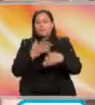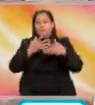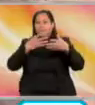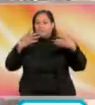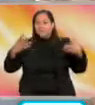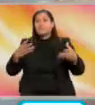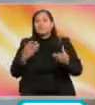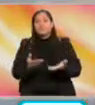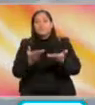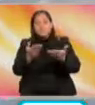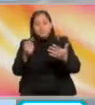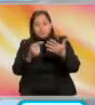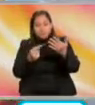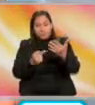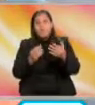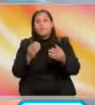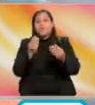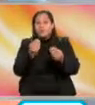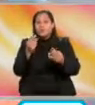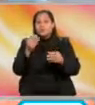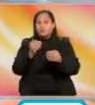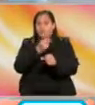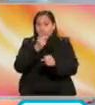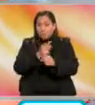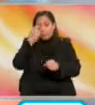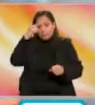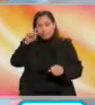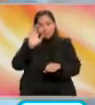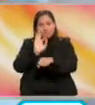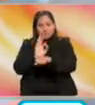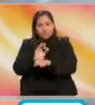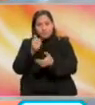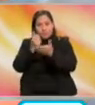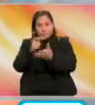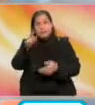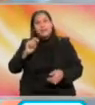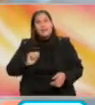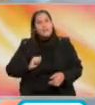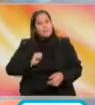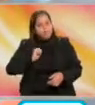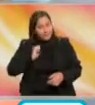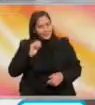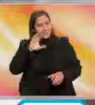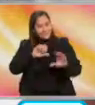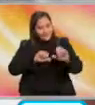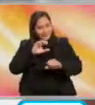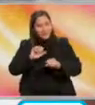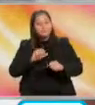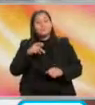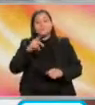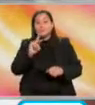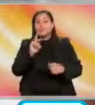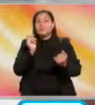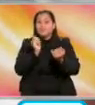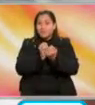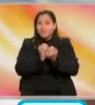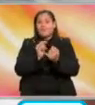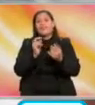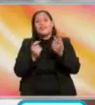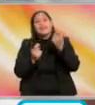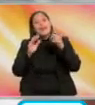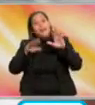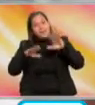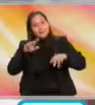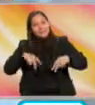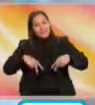Ajá. ofrece muchas oportunidades para él y él las tiene que aprovechar. Sí. Pero también hay debilidades,